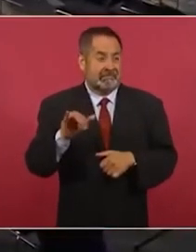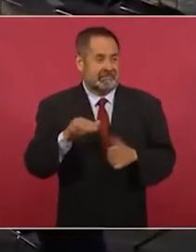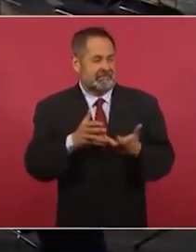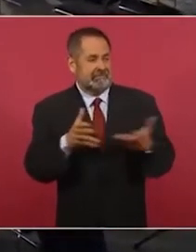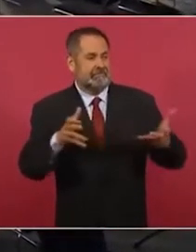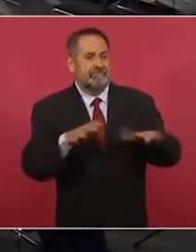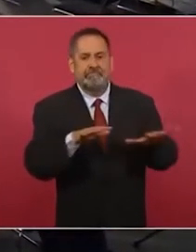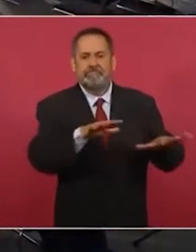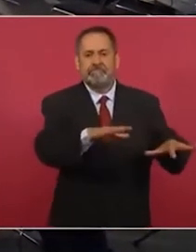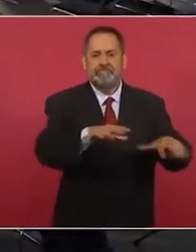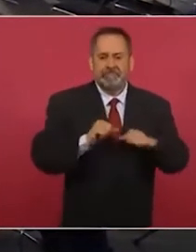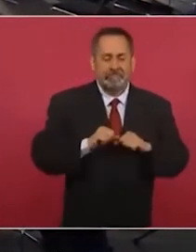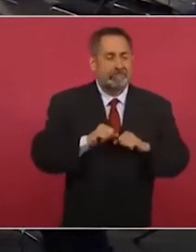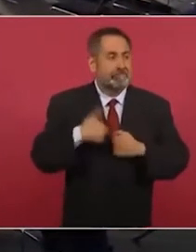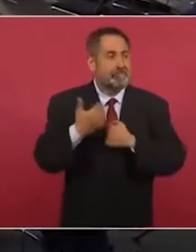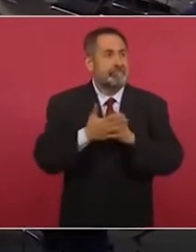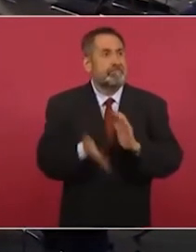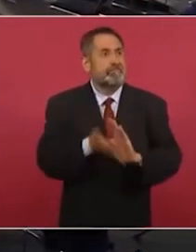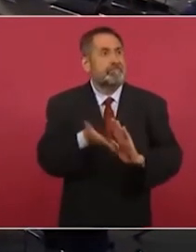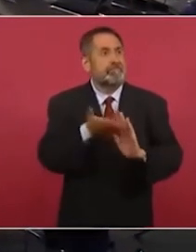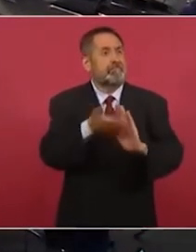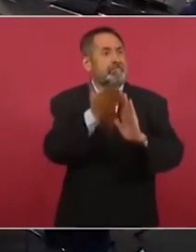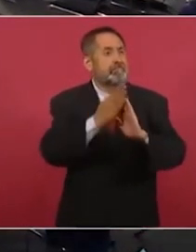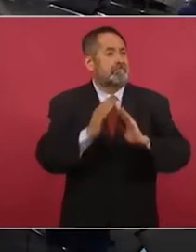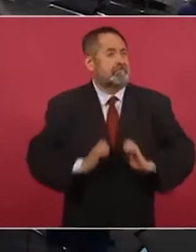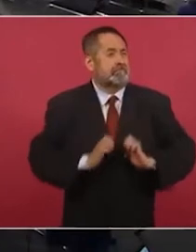hacer una especie de Santa Fe,